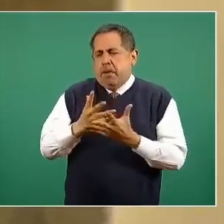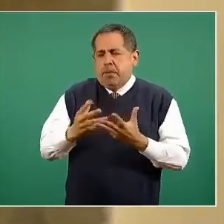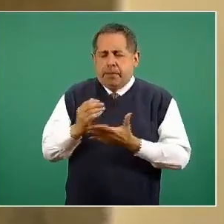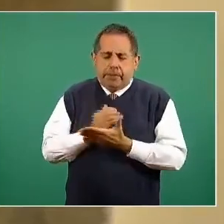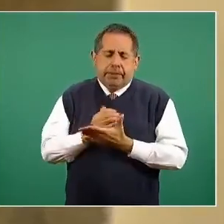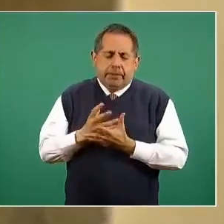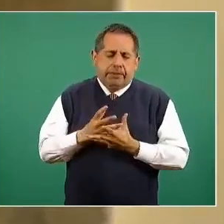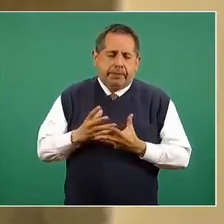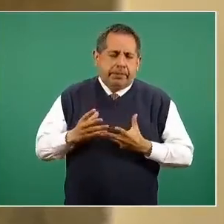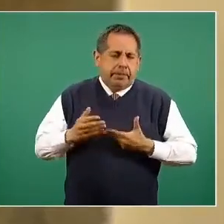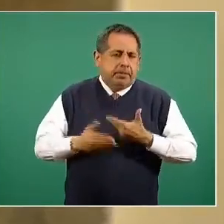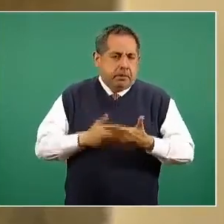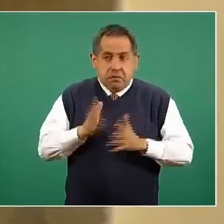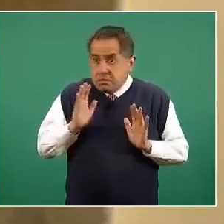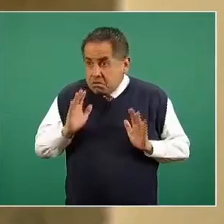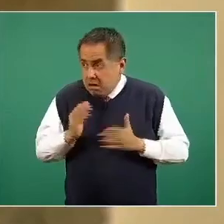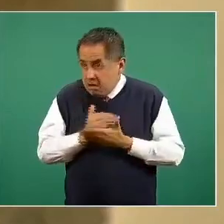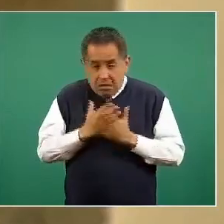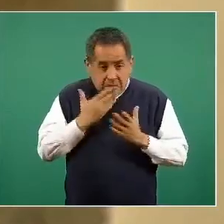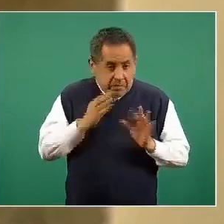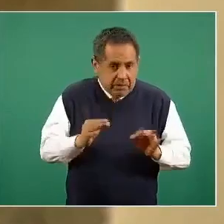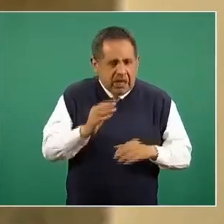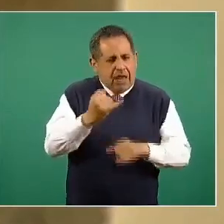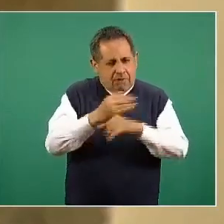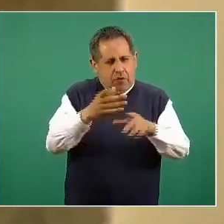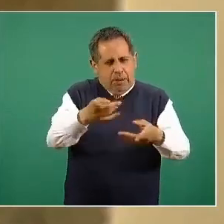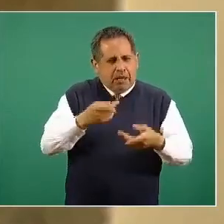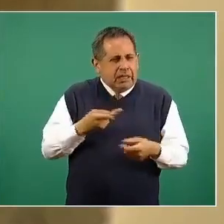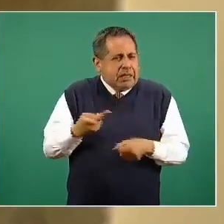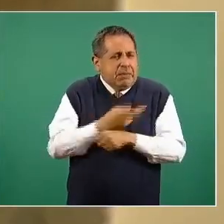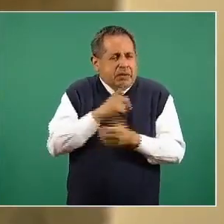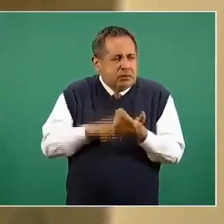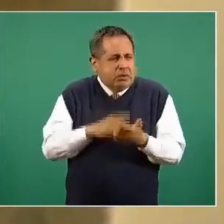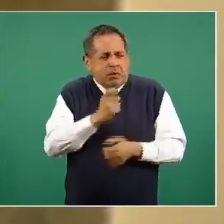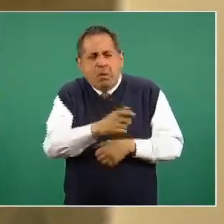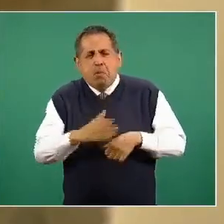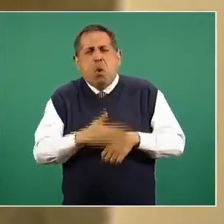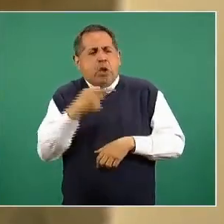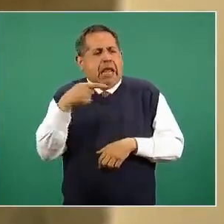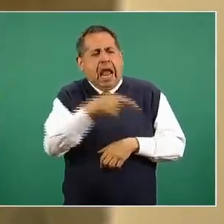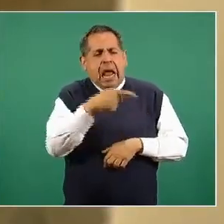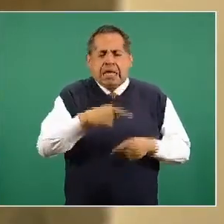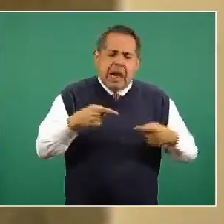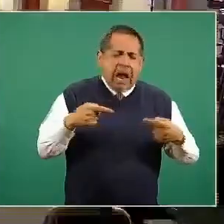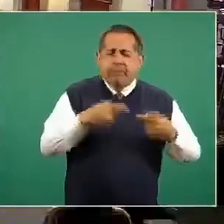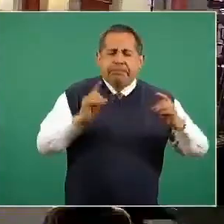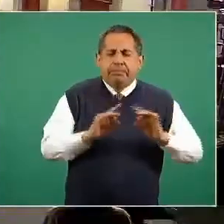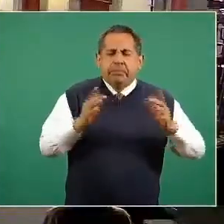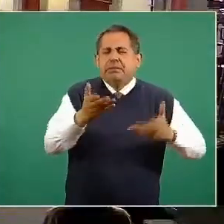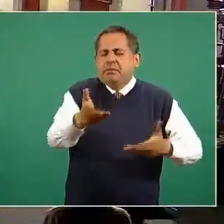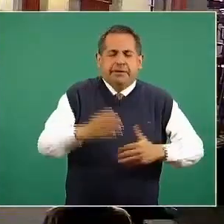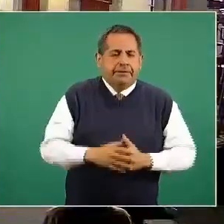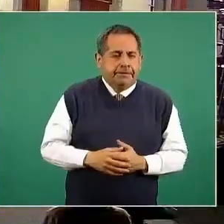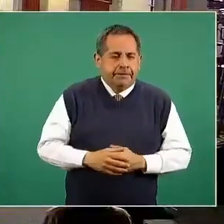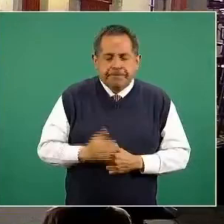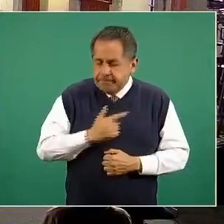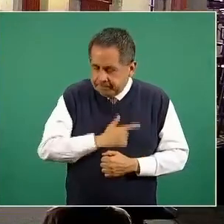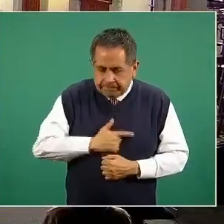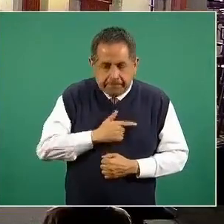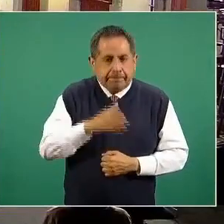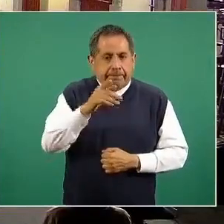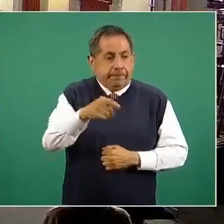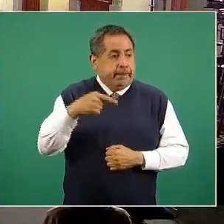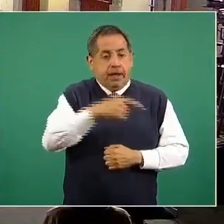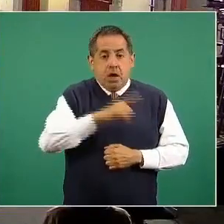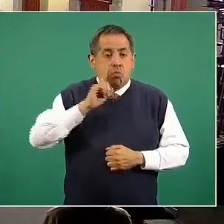estaba pensando darle alta, no sé si ya se hizo. Y nos puede informar también de ese caso y nada más me falta una pregunta. Con mucho gusto. Afortunadamente